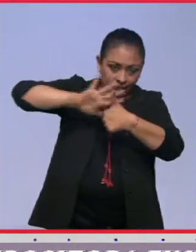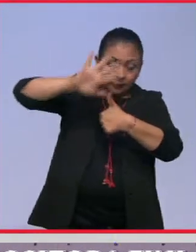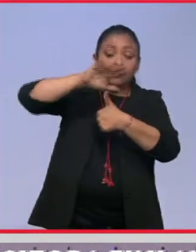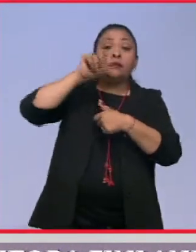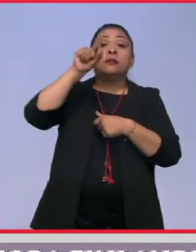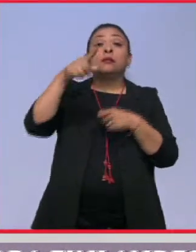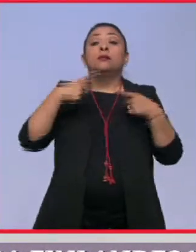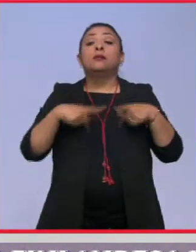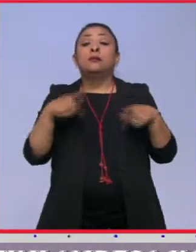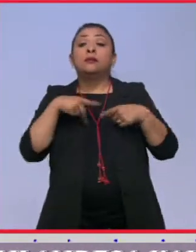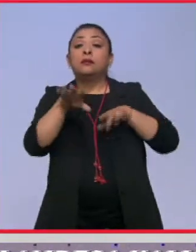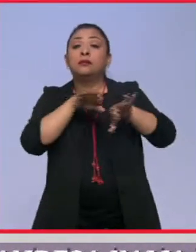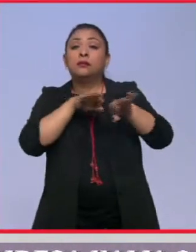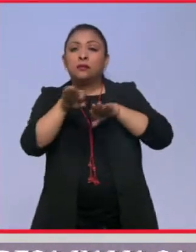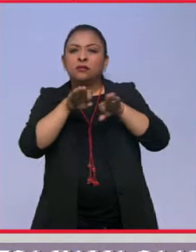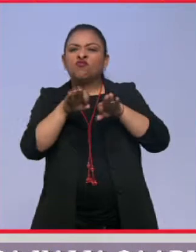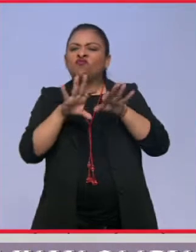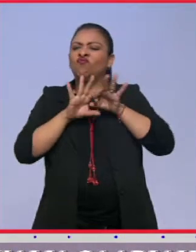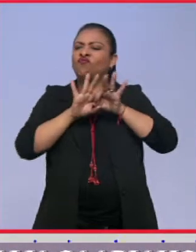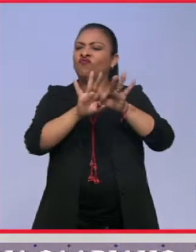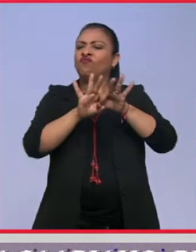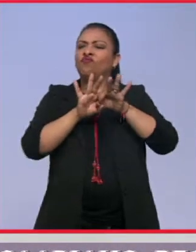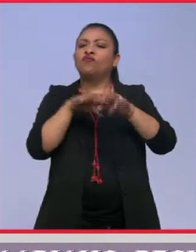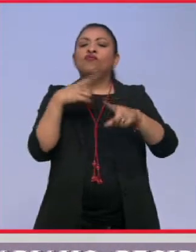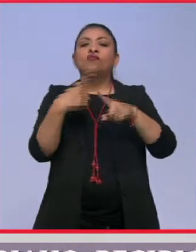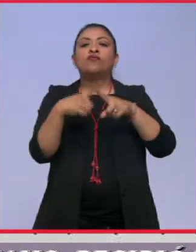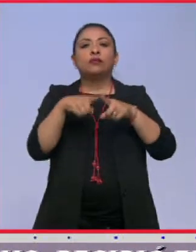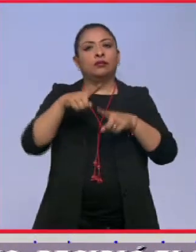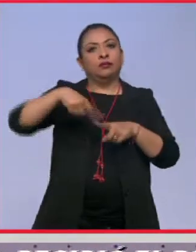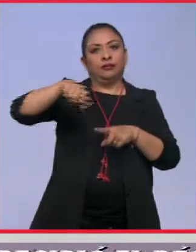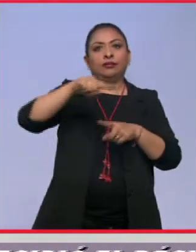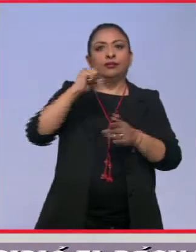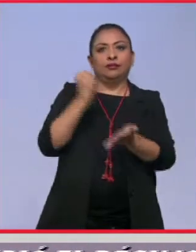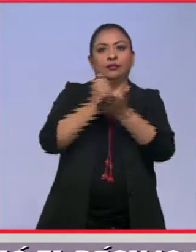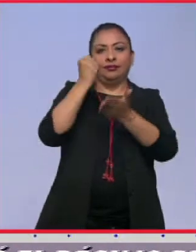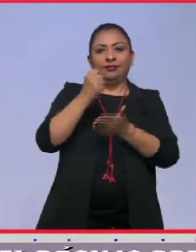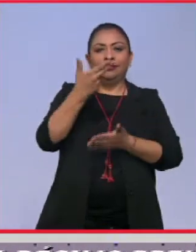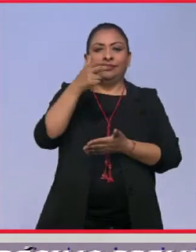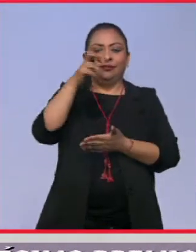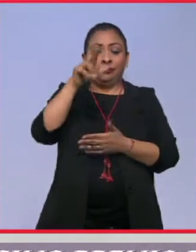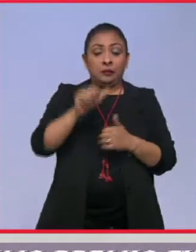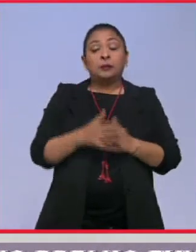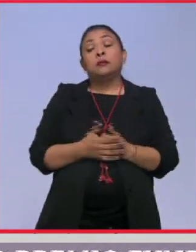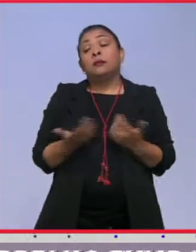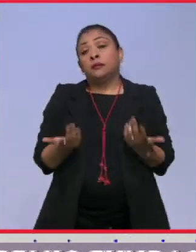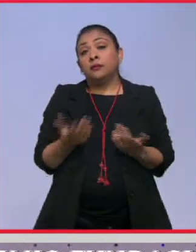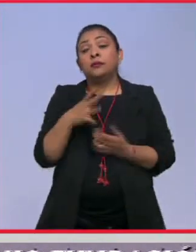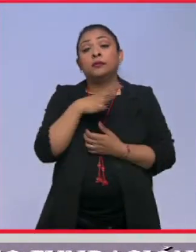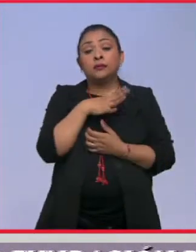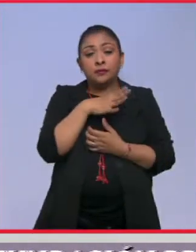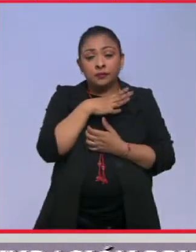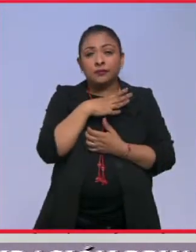y también gente que ha trabajado estrechamente con ERA. Entonces